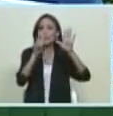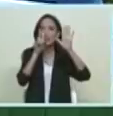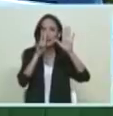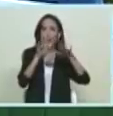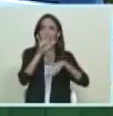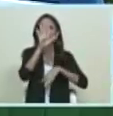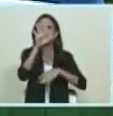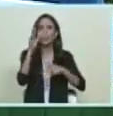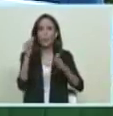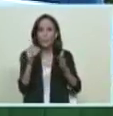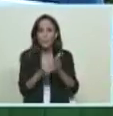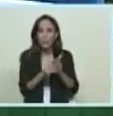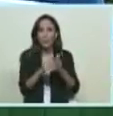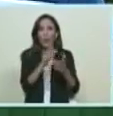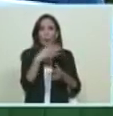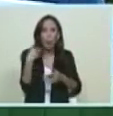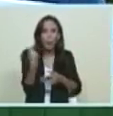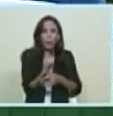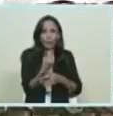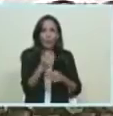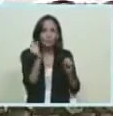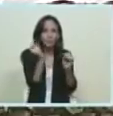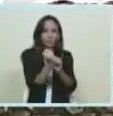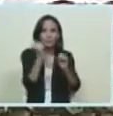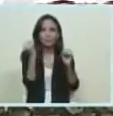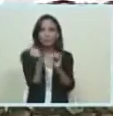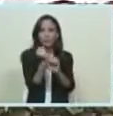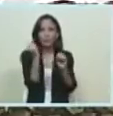75 mil brigadistas